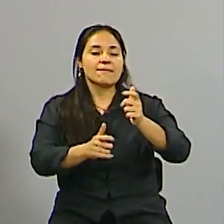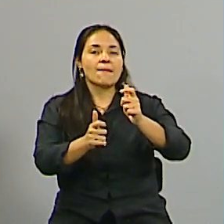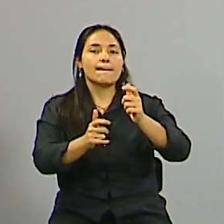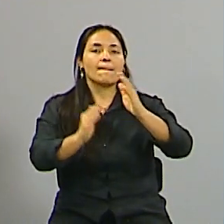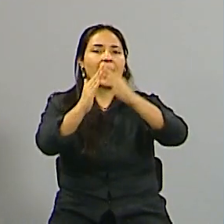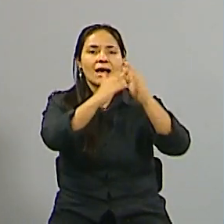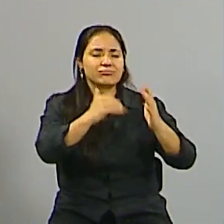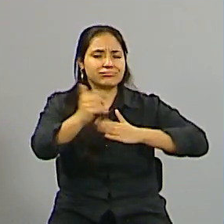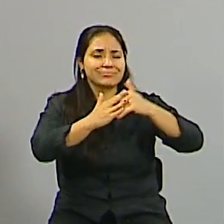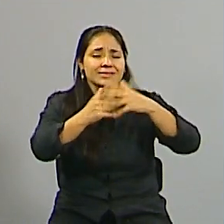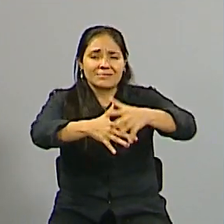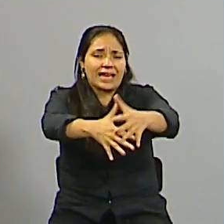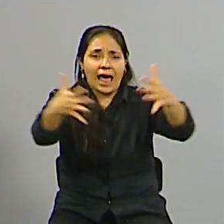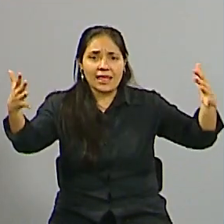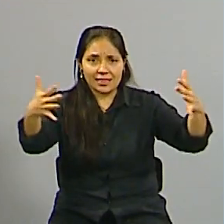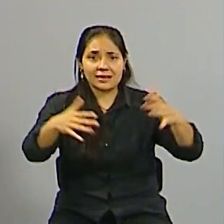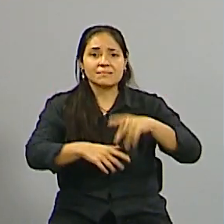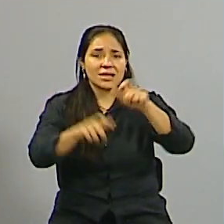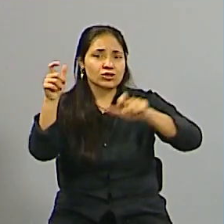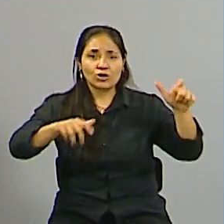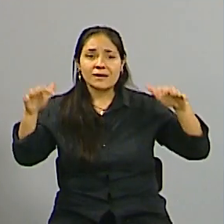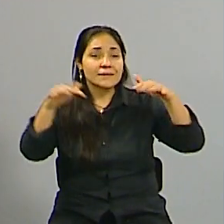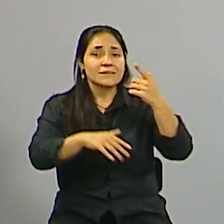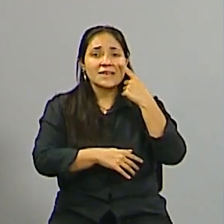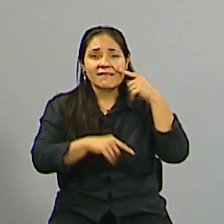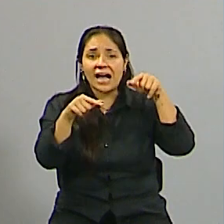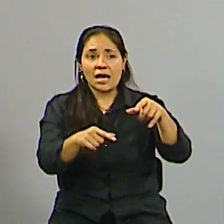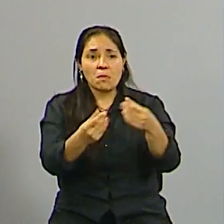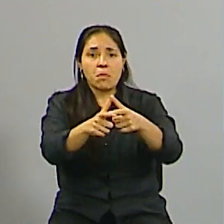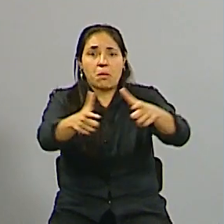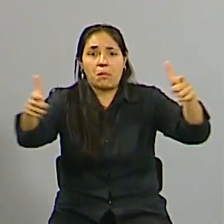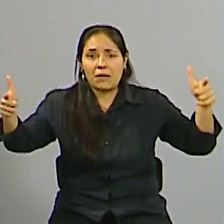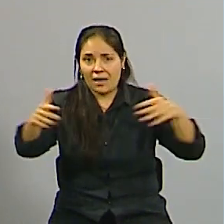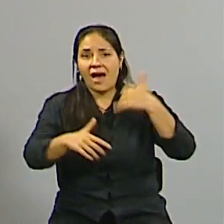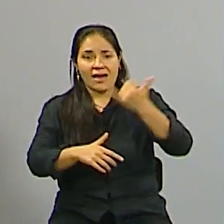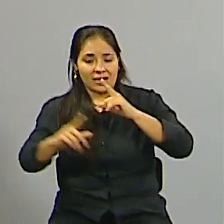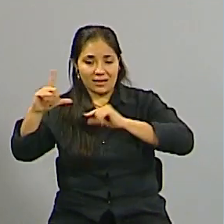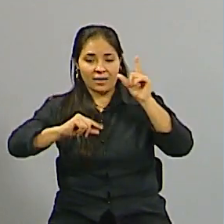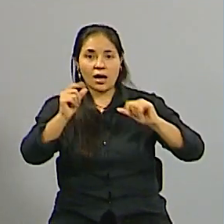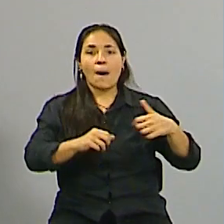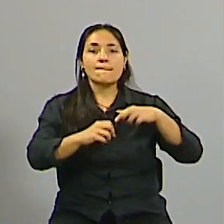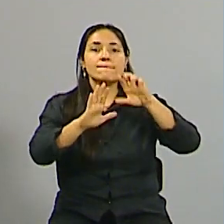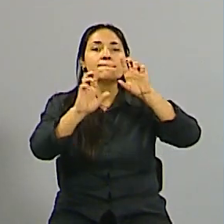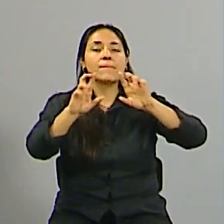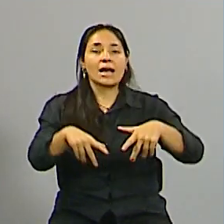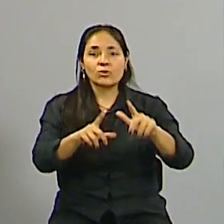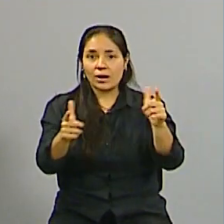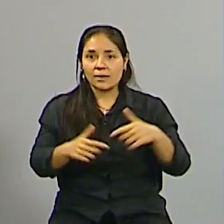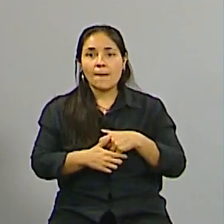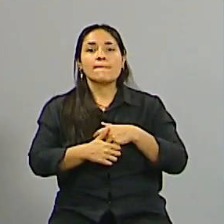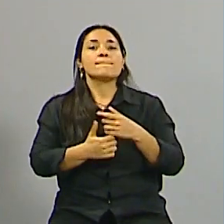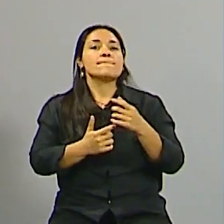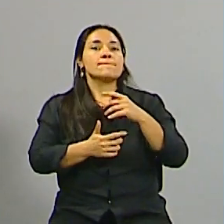lo demostró. Sí. Nosotros lo venimos viendo también en la calle. Y no hubo planificación. El desarrollo de Maipú fue